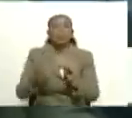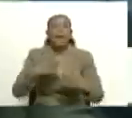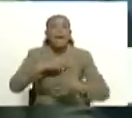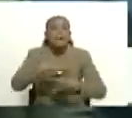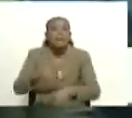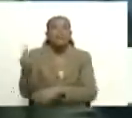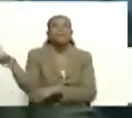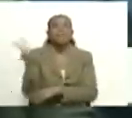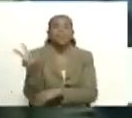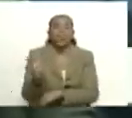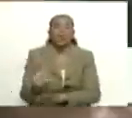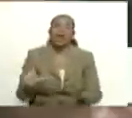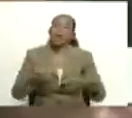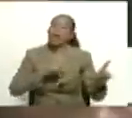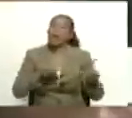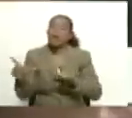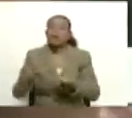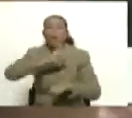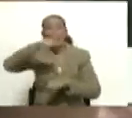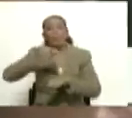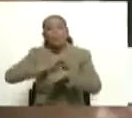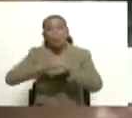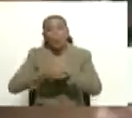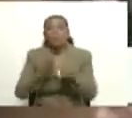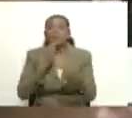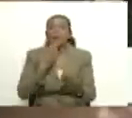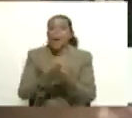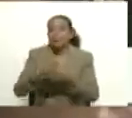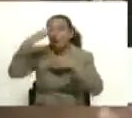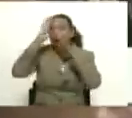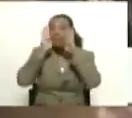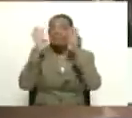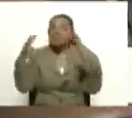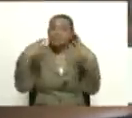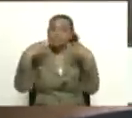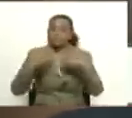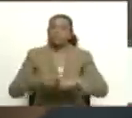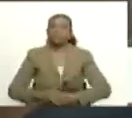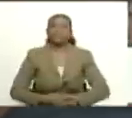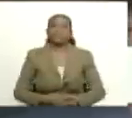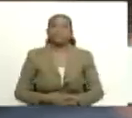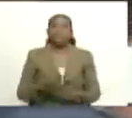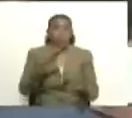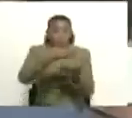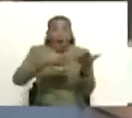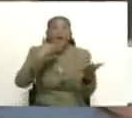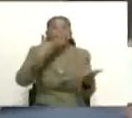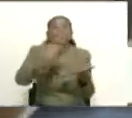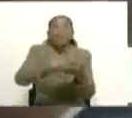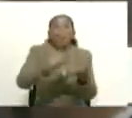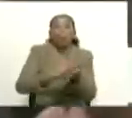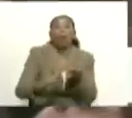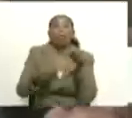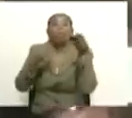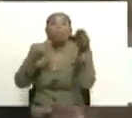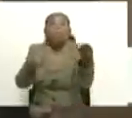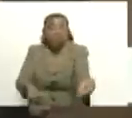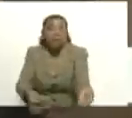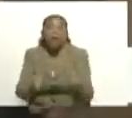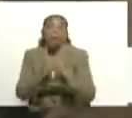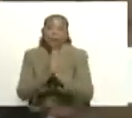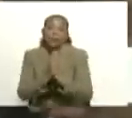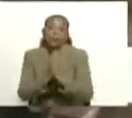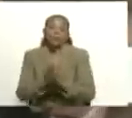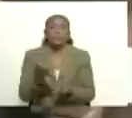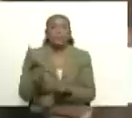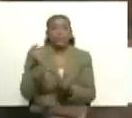de la patria. Es todo, señor presidente, colegas diputados. Muchas gracias. Aquí le hago llegar la propuesta. Por favor,